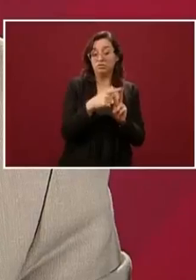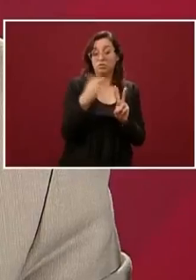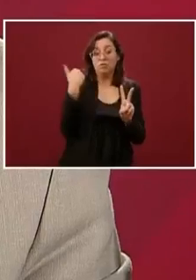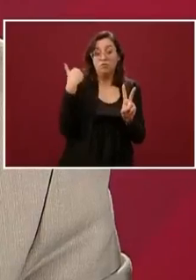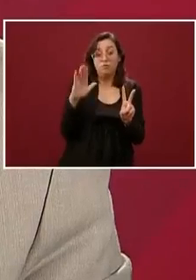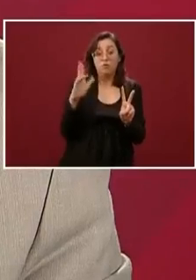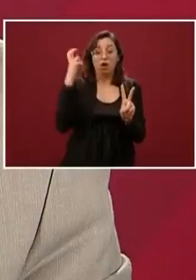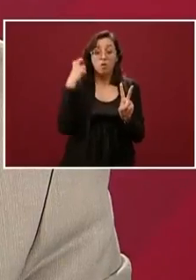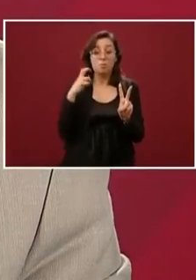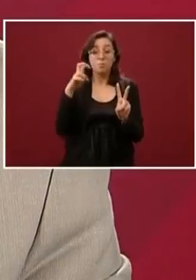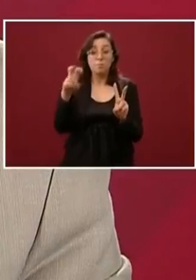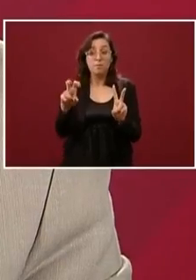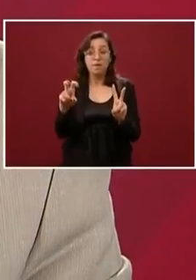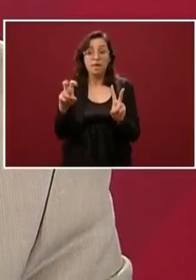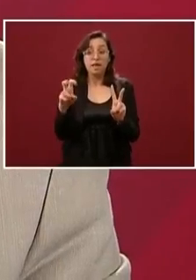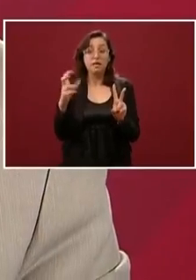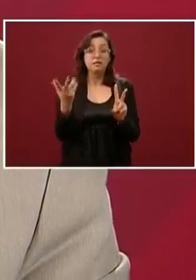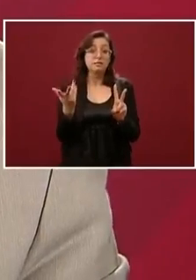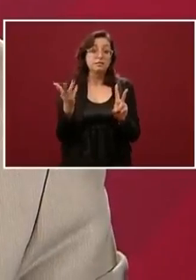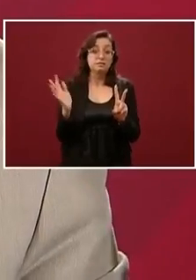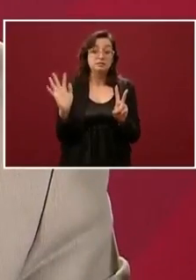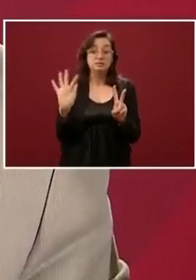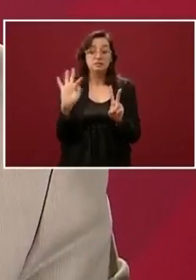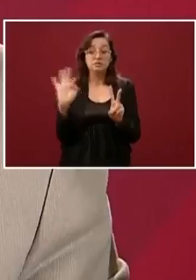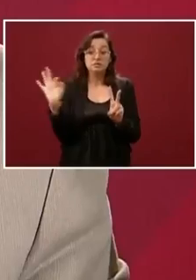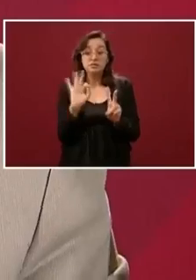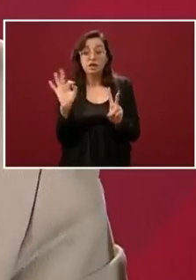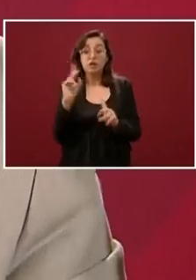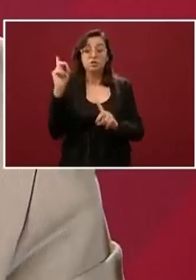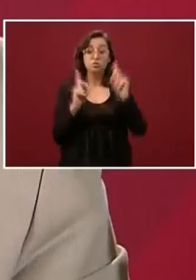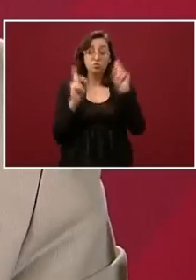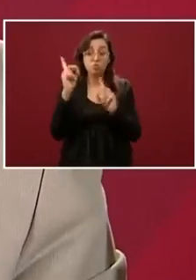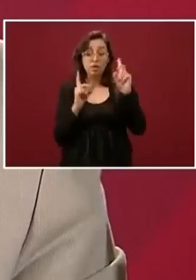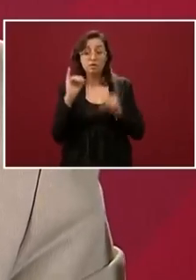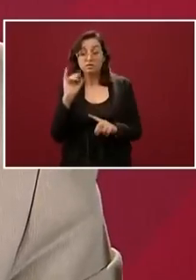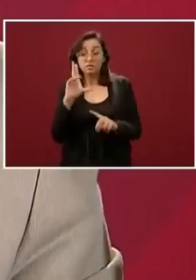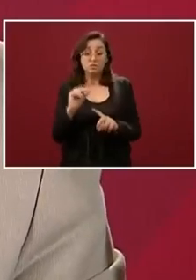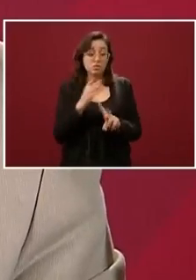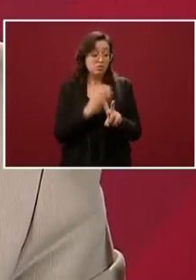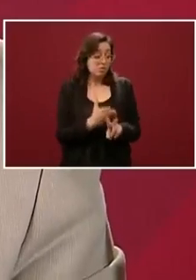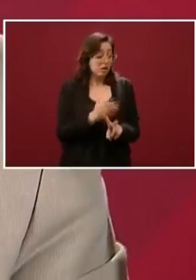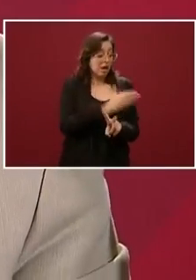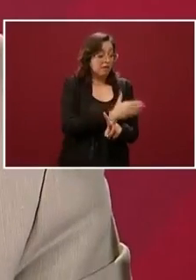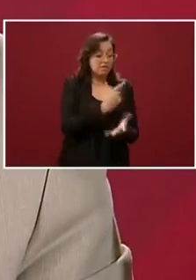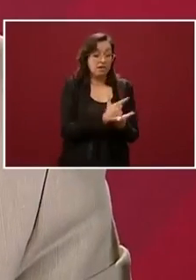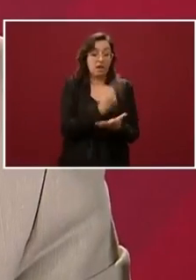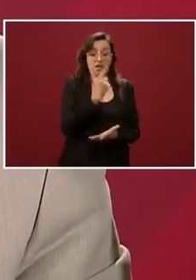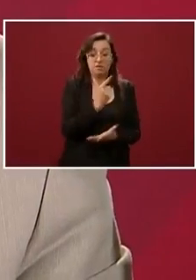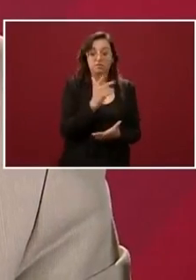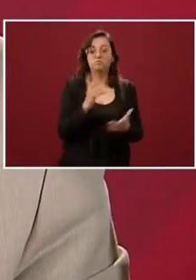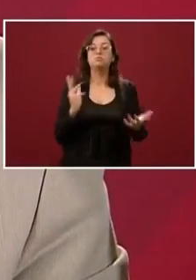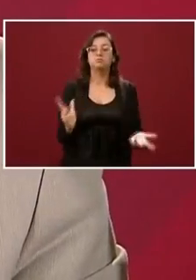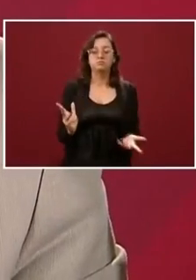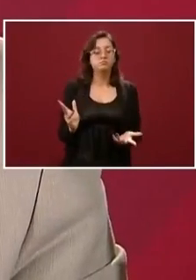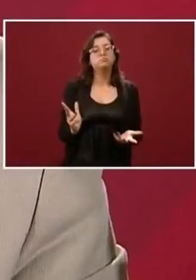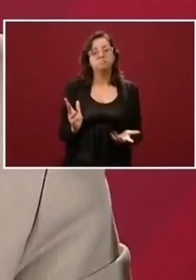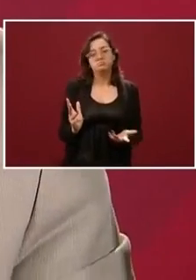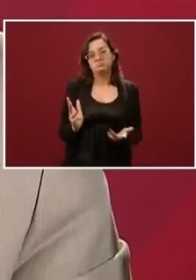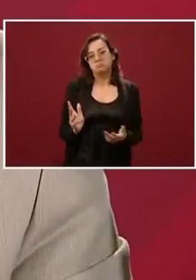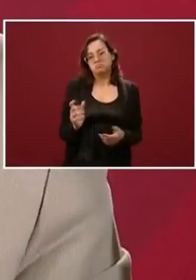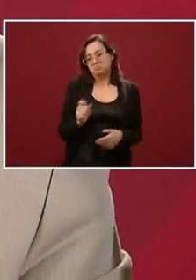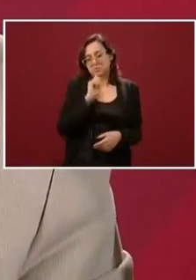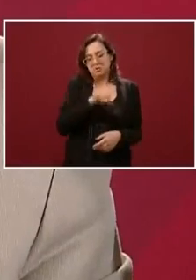de casos confirmados o sospechosos, o en su momento hubieran tenido algún antecedente de riesgo, no se podría descartar esta